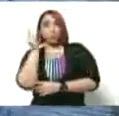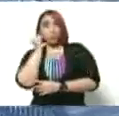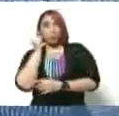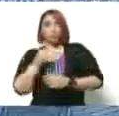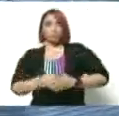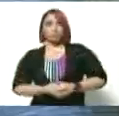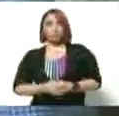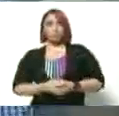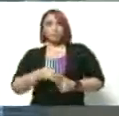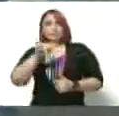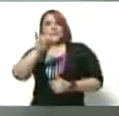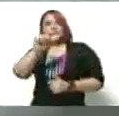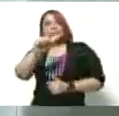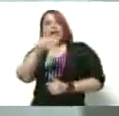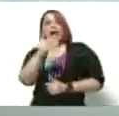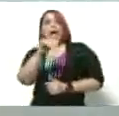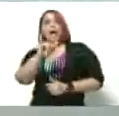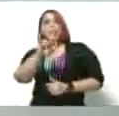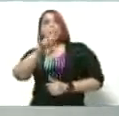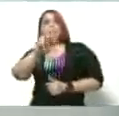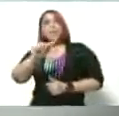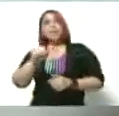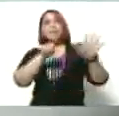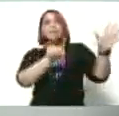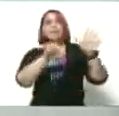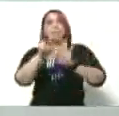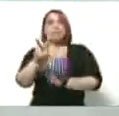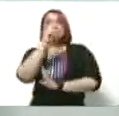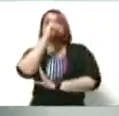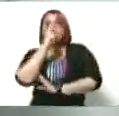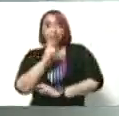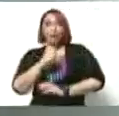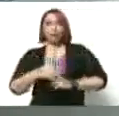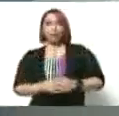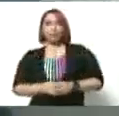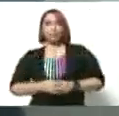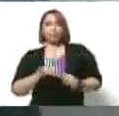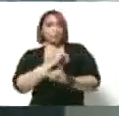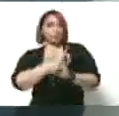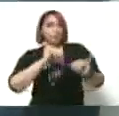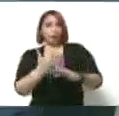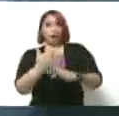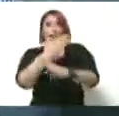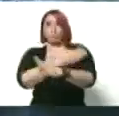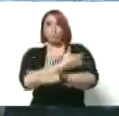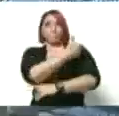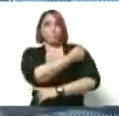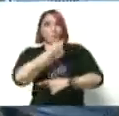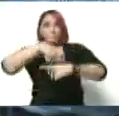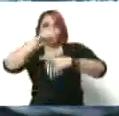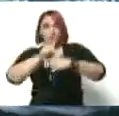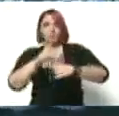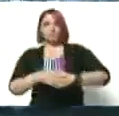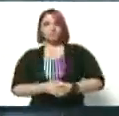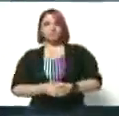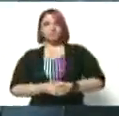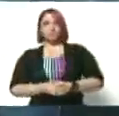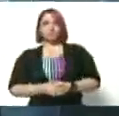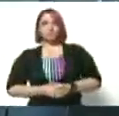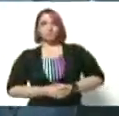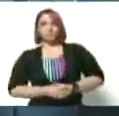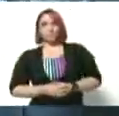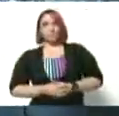que de yadira antón quien tiene 67 años y que ella ya se había colocado la primera dosis de una de